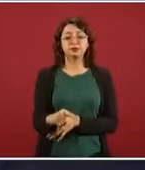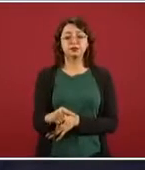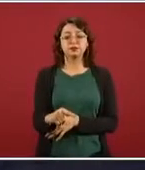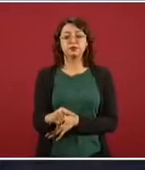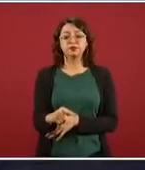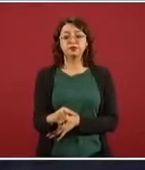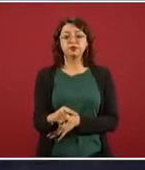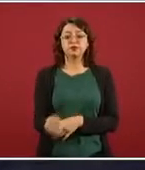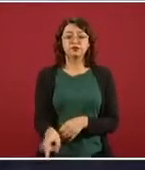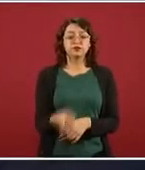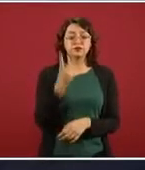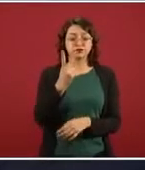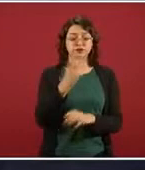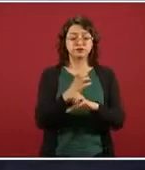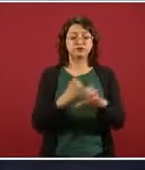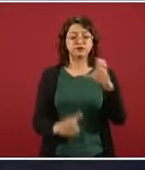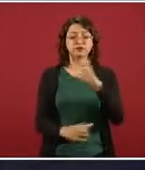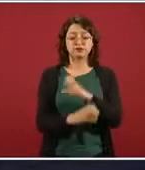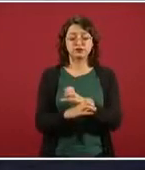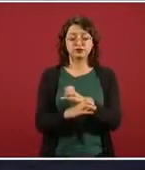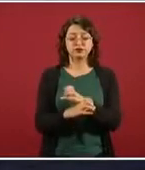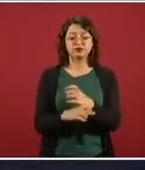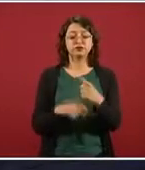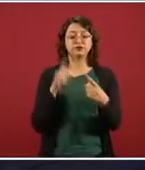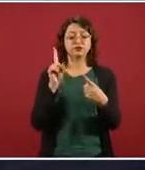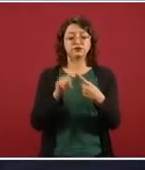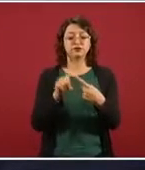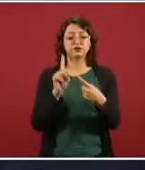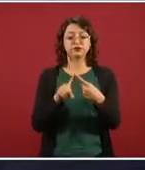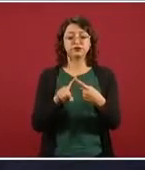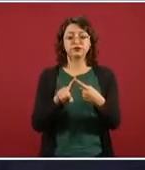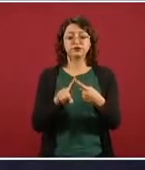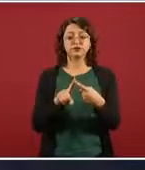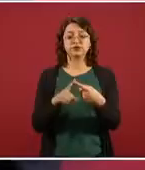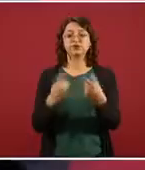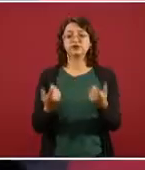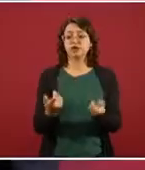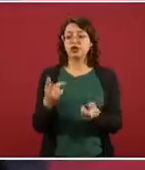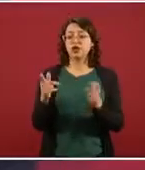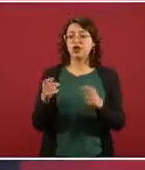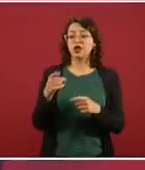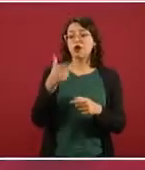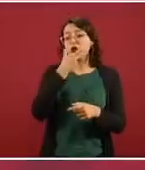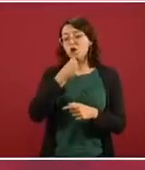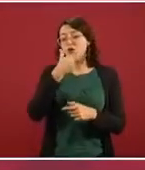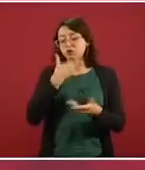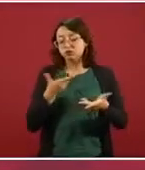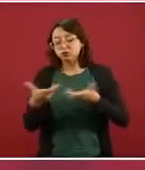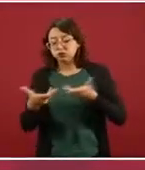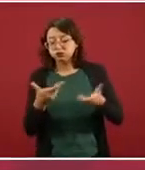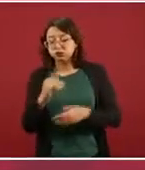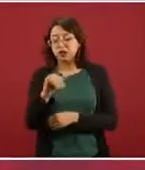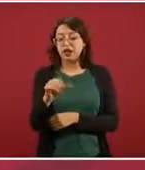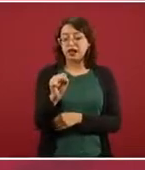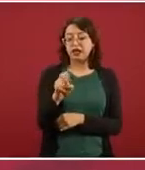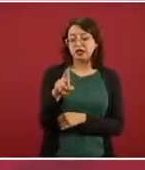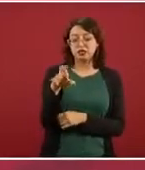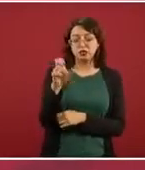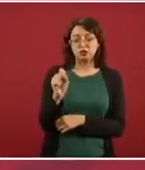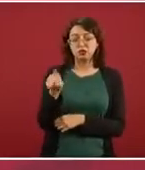en dos sentidos. Primero, que le tenemos toda la confianza a Jesús Seade, porque él es el que está viendo